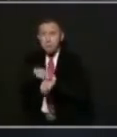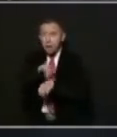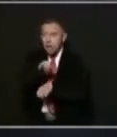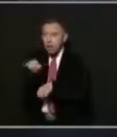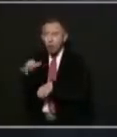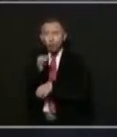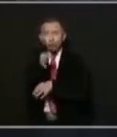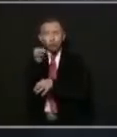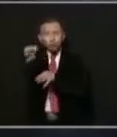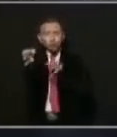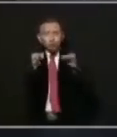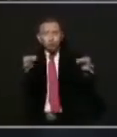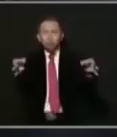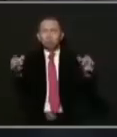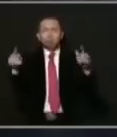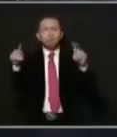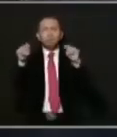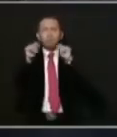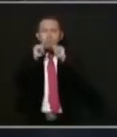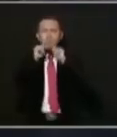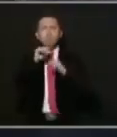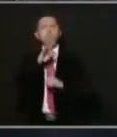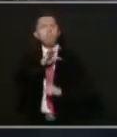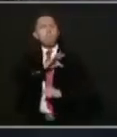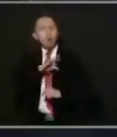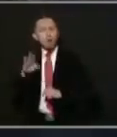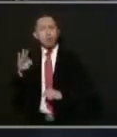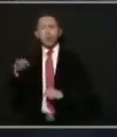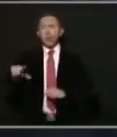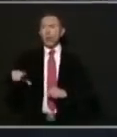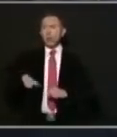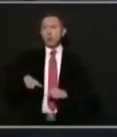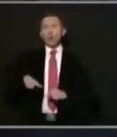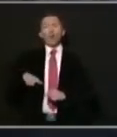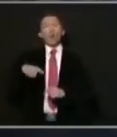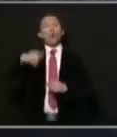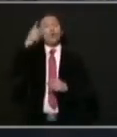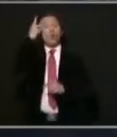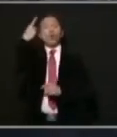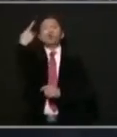cobrar la ayuda del gobierno, de su gobierno,